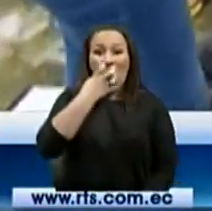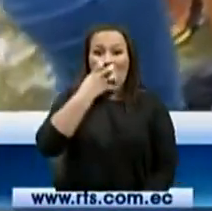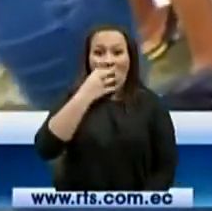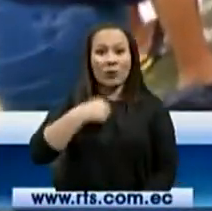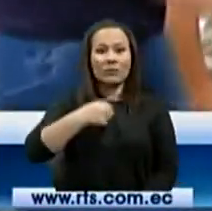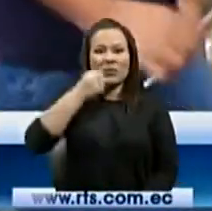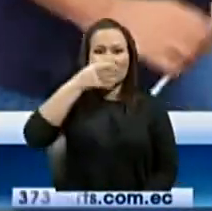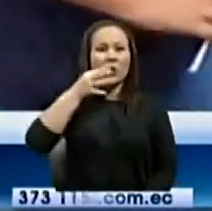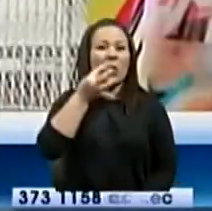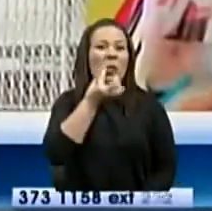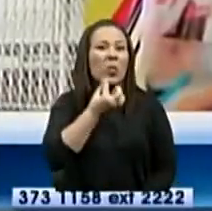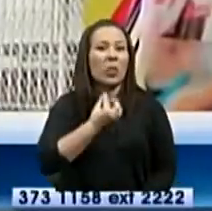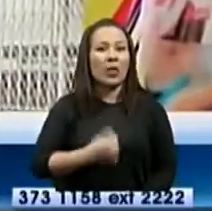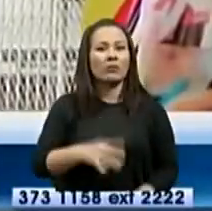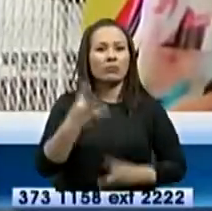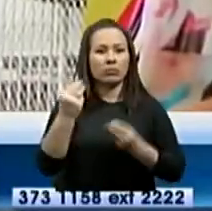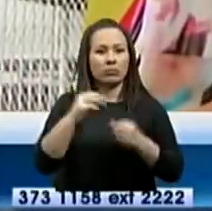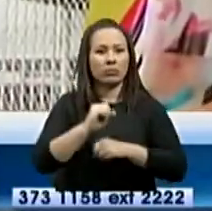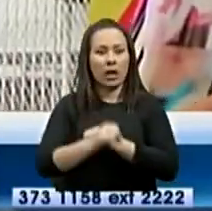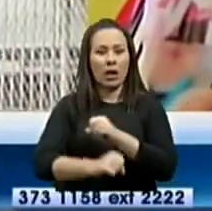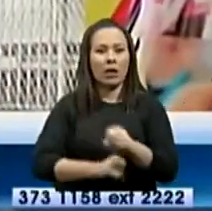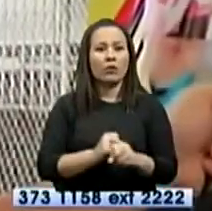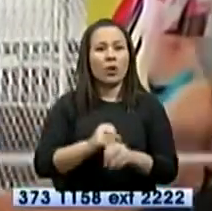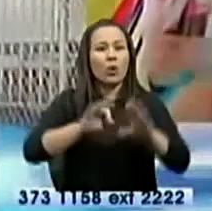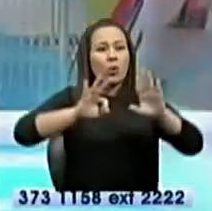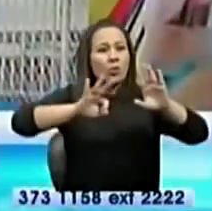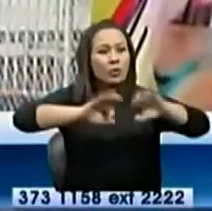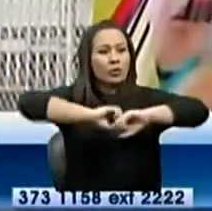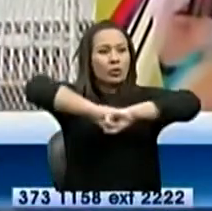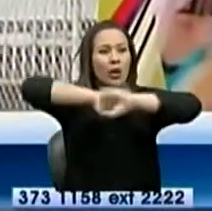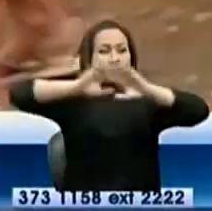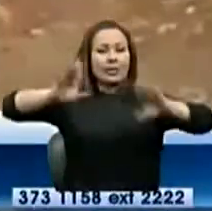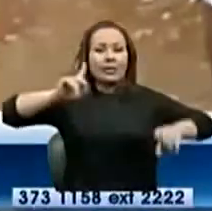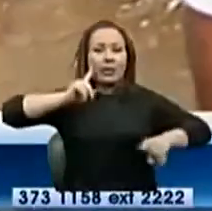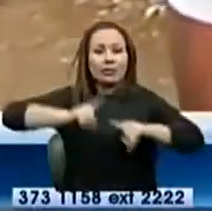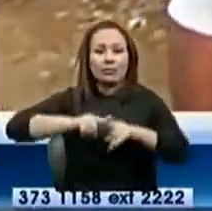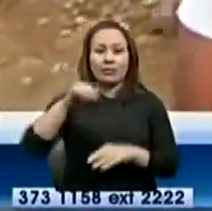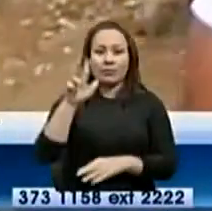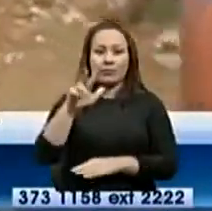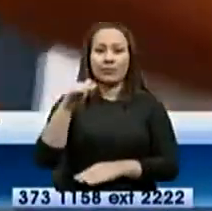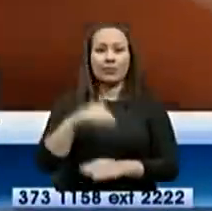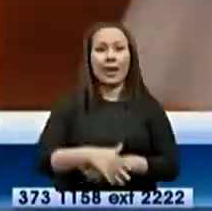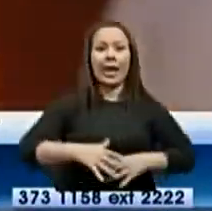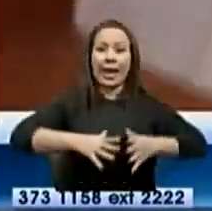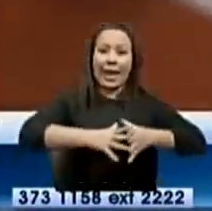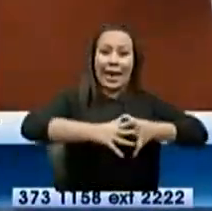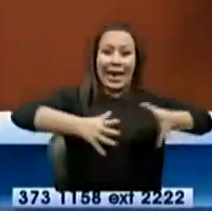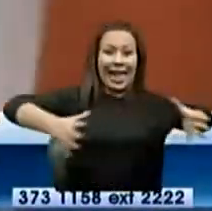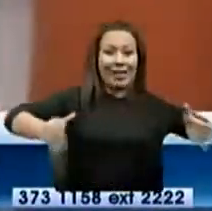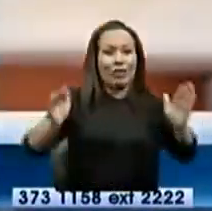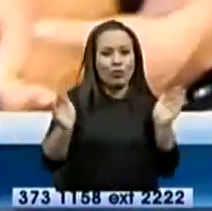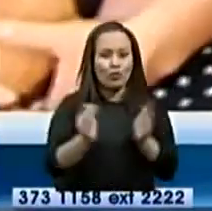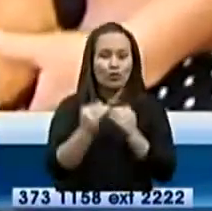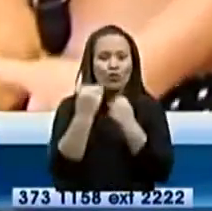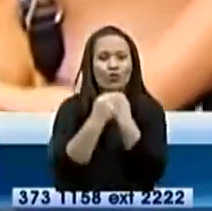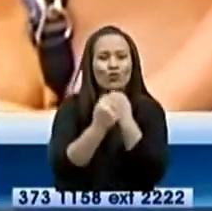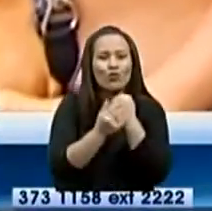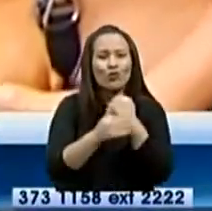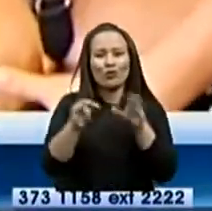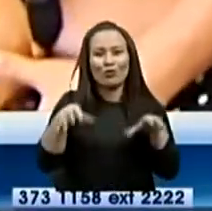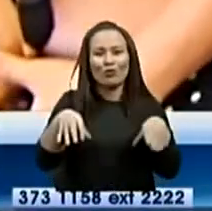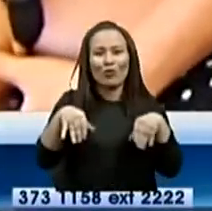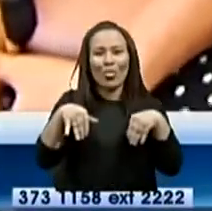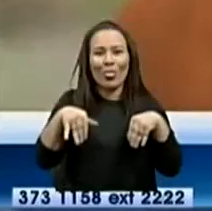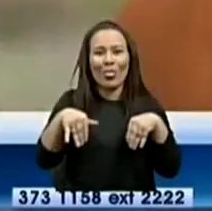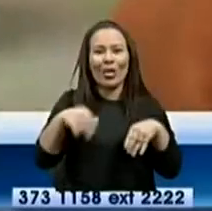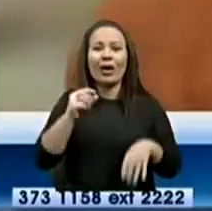ya que no la hemos tenido, desde las 8 de la mañana hasta las 3 de la tarde. Grandes, pequeños, peludos o sin mucho pelo, que